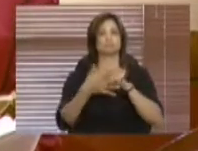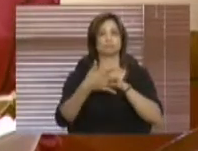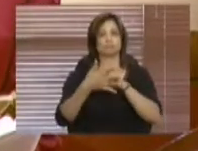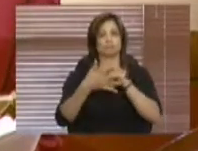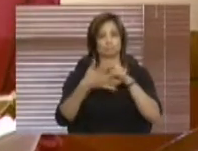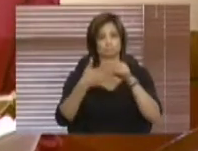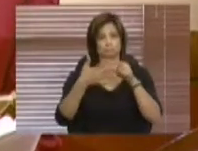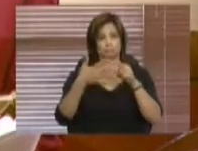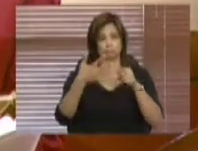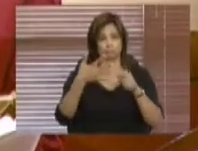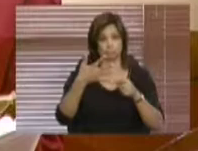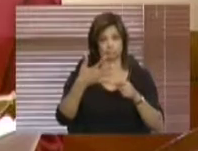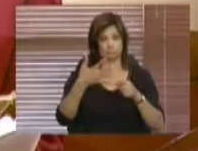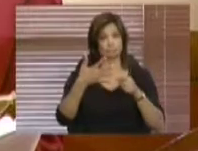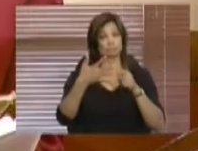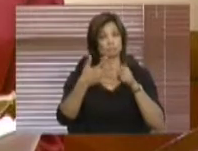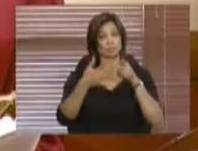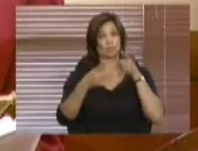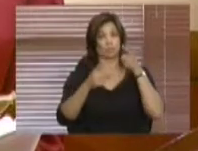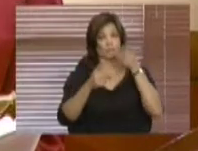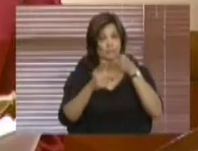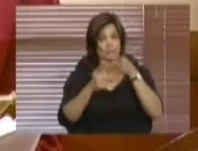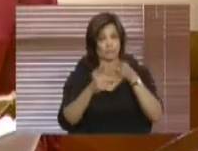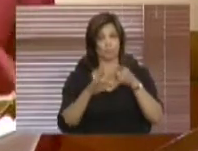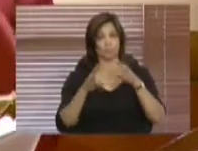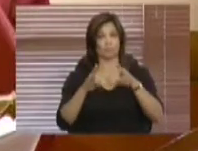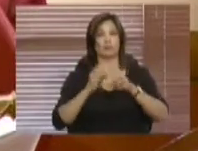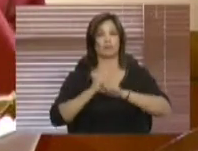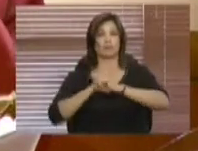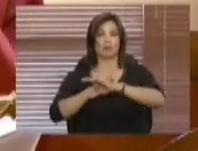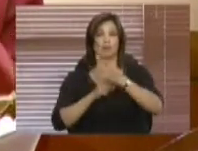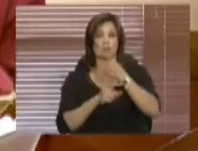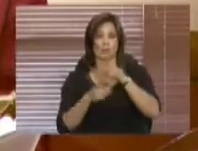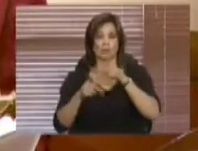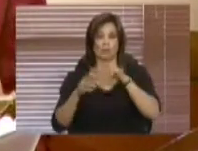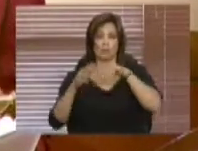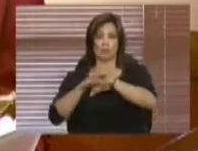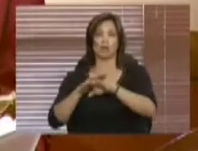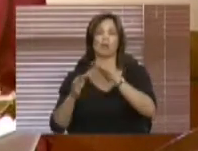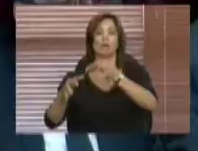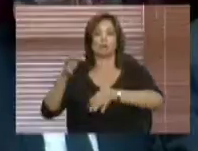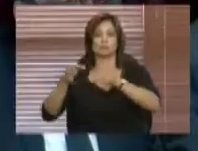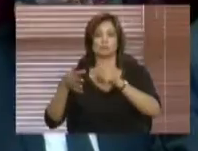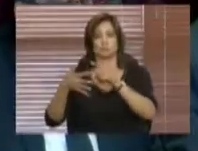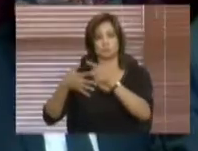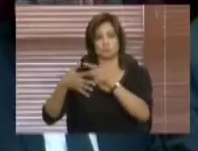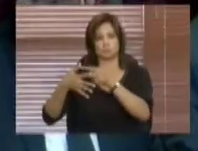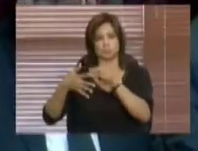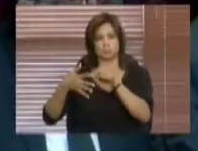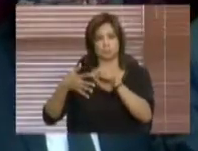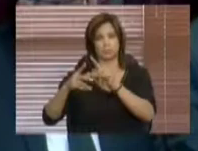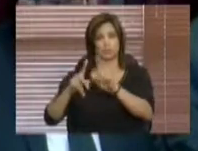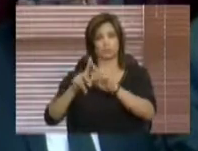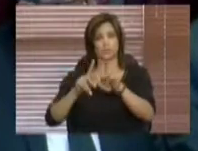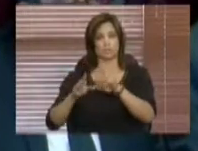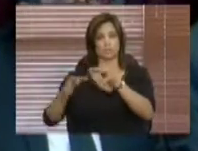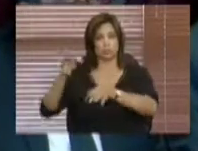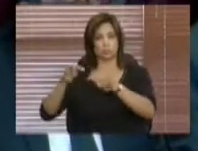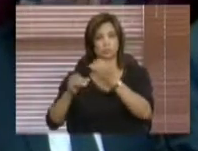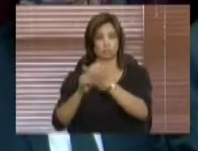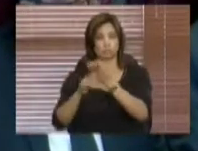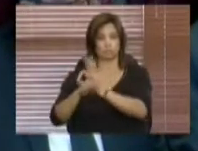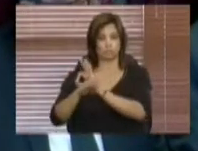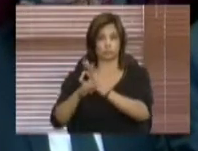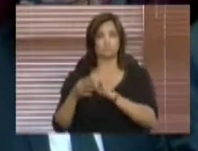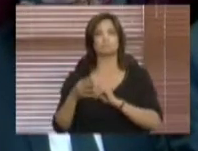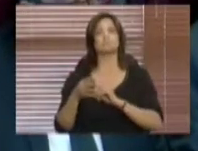objetivos estratégicos siguientes: promover el óptimo acceso a la justicia en sus diversas ramas